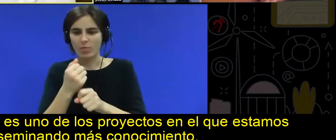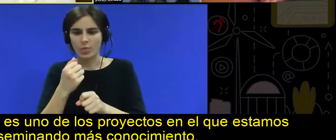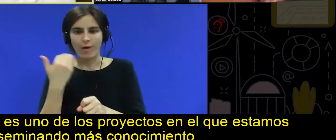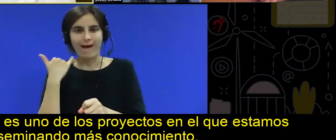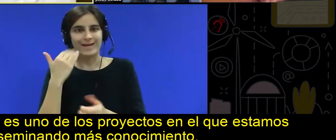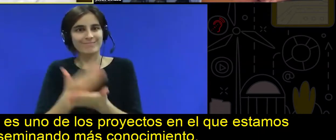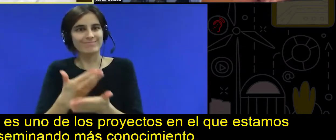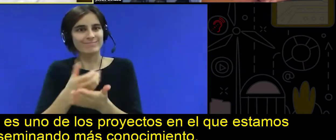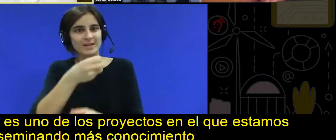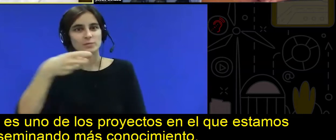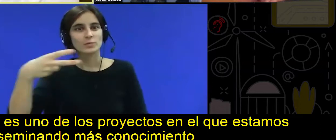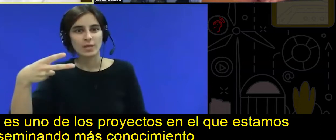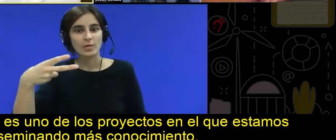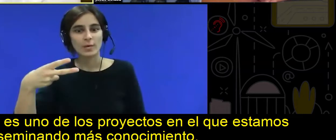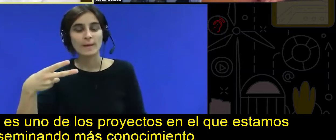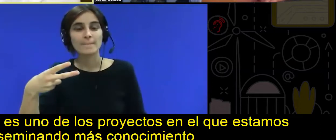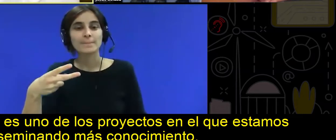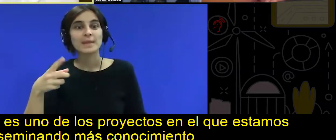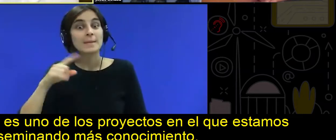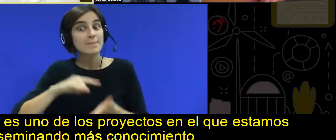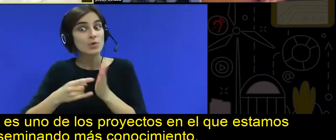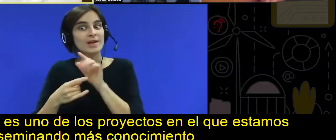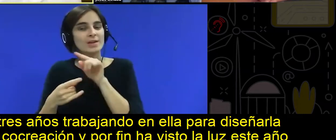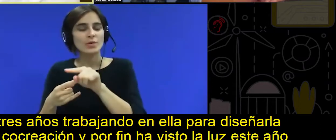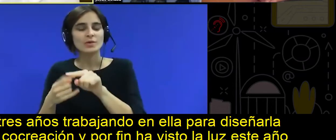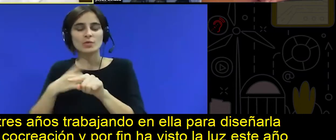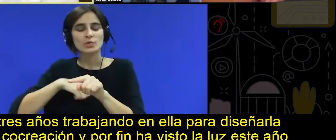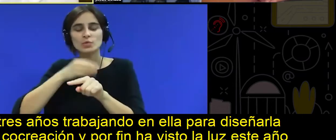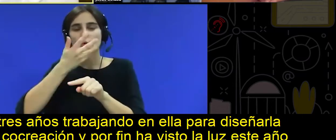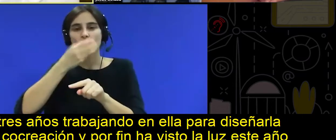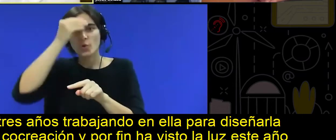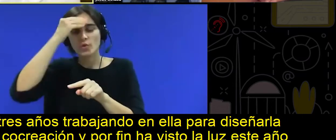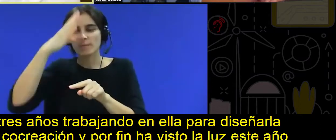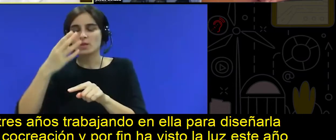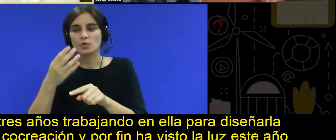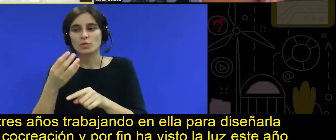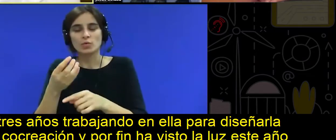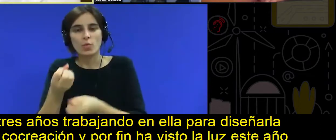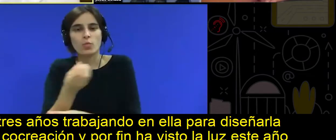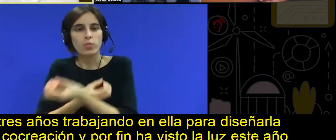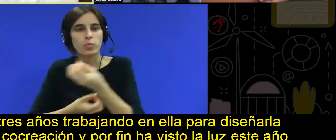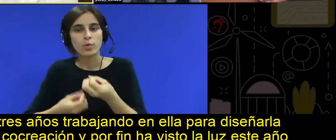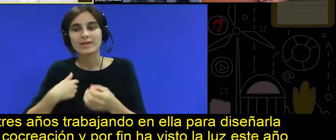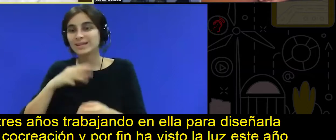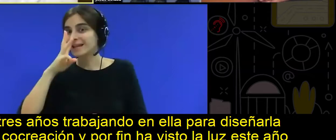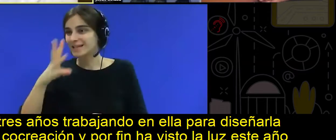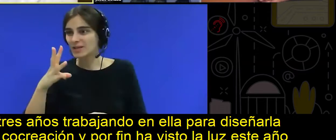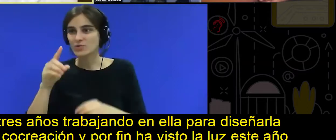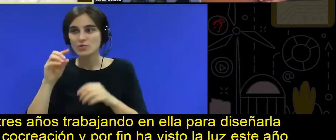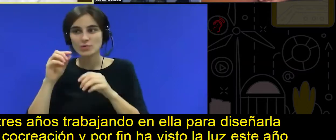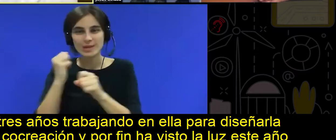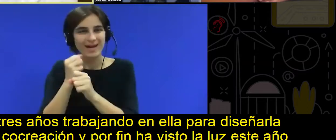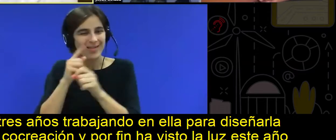los proyectos en el que estamos diseminando más conocimiento. Llevamos casi 3 años trabajando en ella para